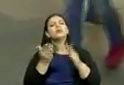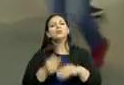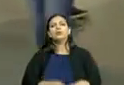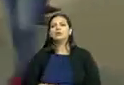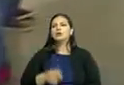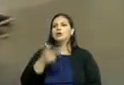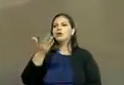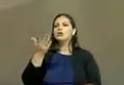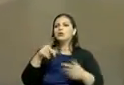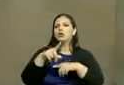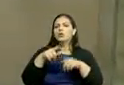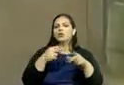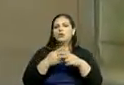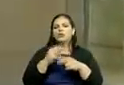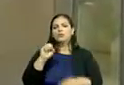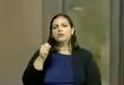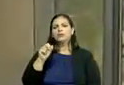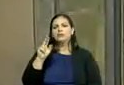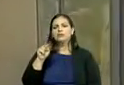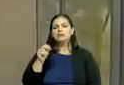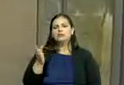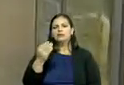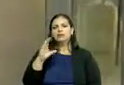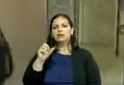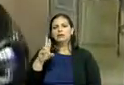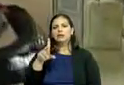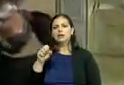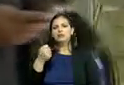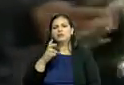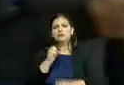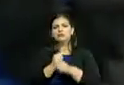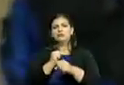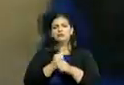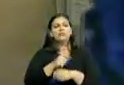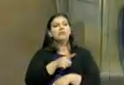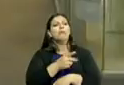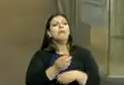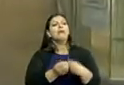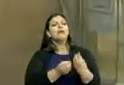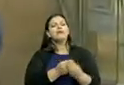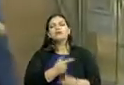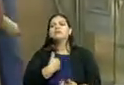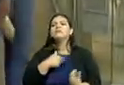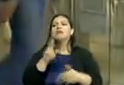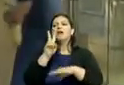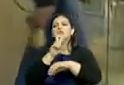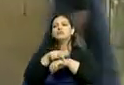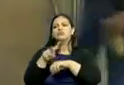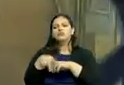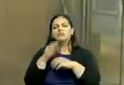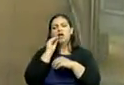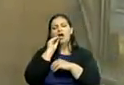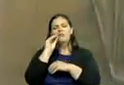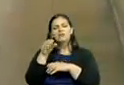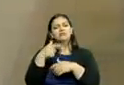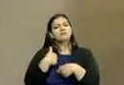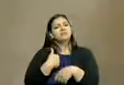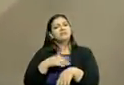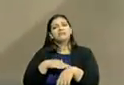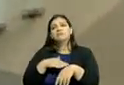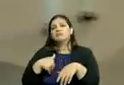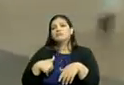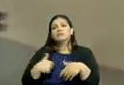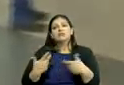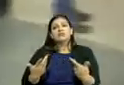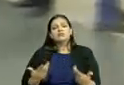carlos a trabajo ahora ya comunicar al supervisor que yo no esté por llegar buenos días en su caso yo voy a viajar al oriente pero